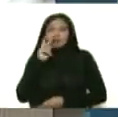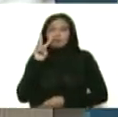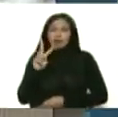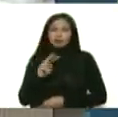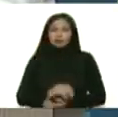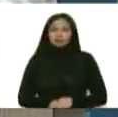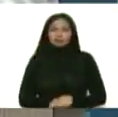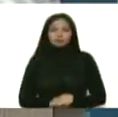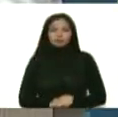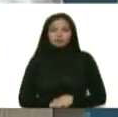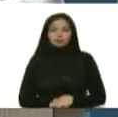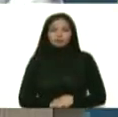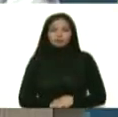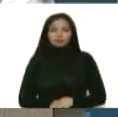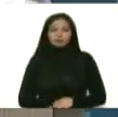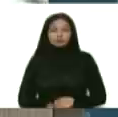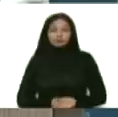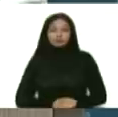haya